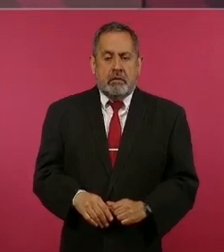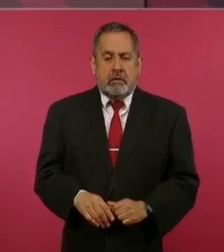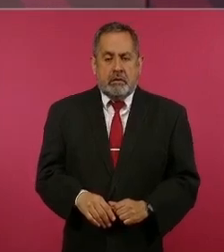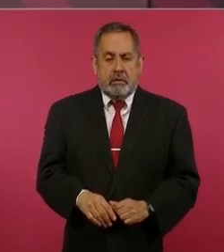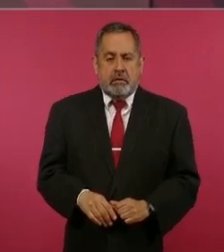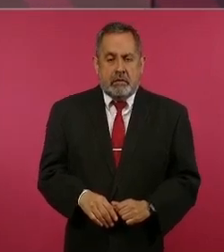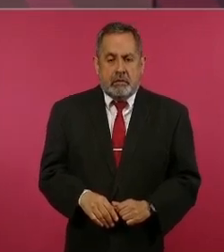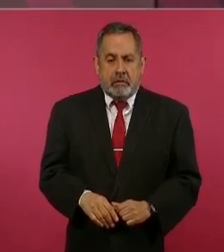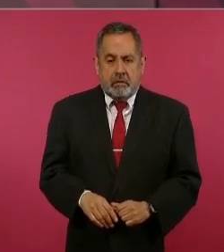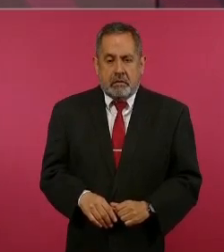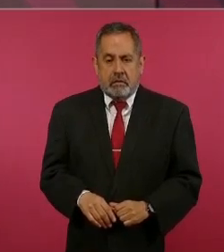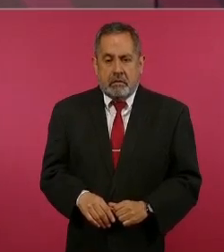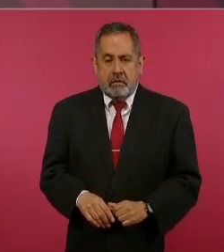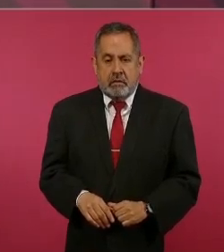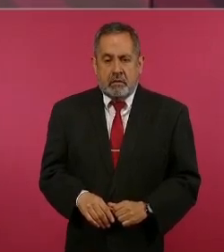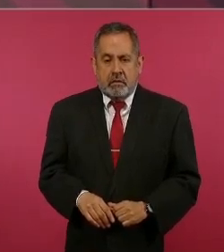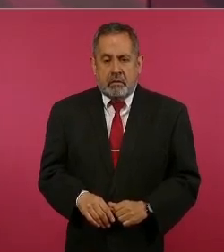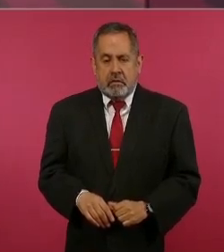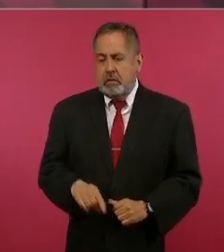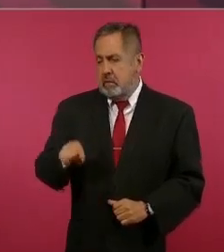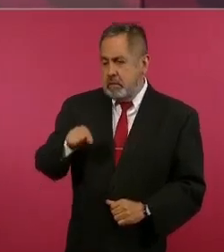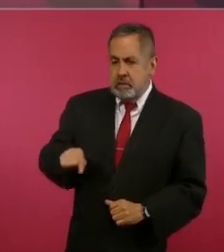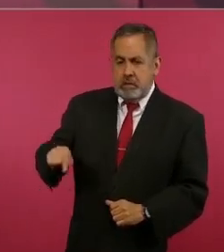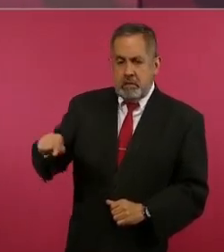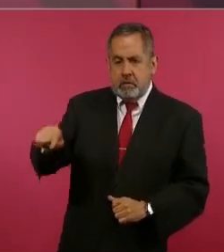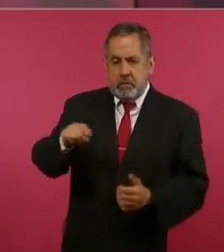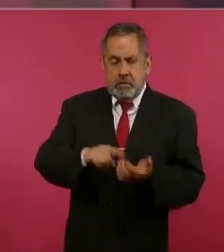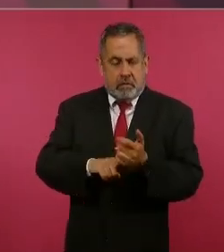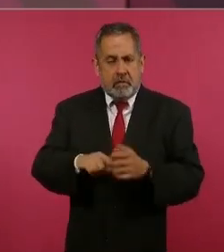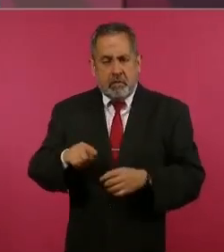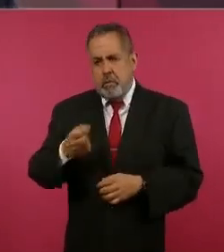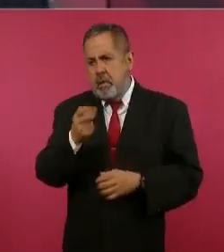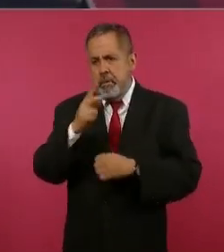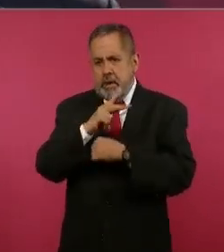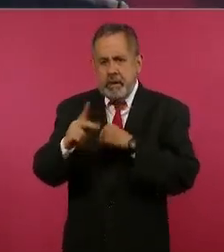al expresidente Blas que